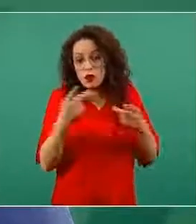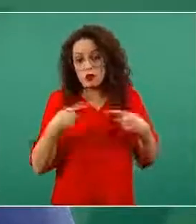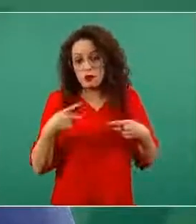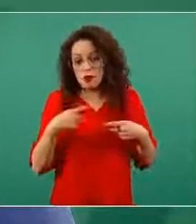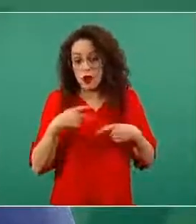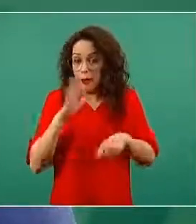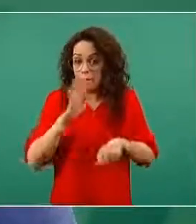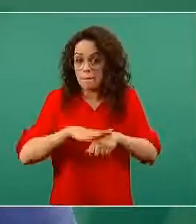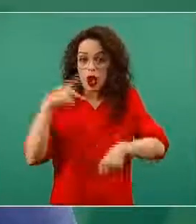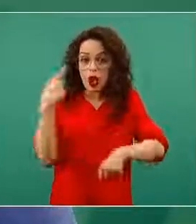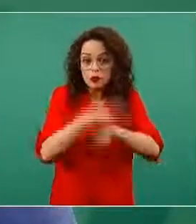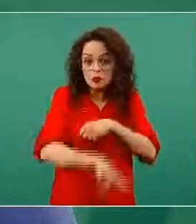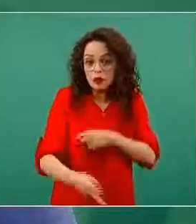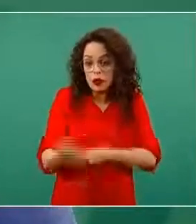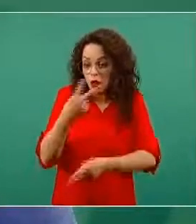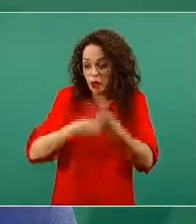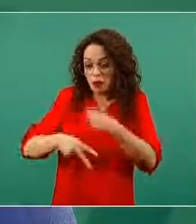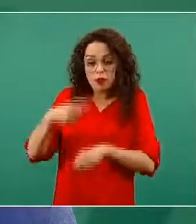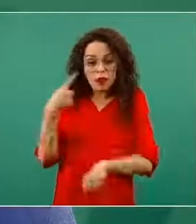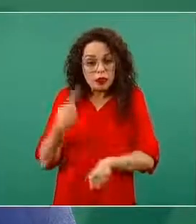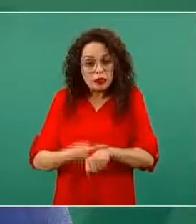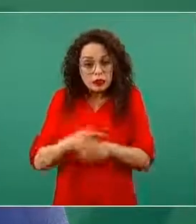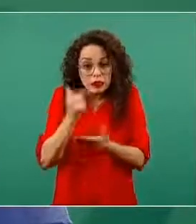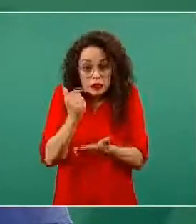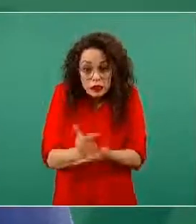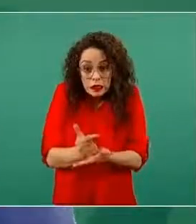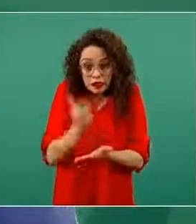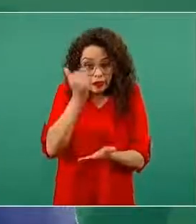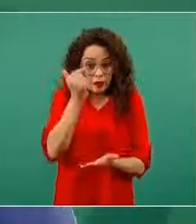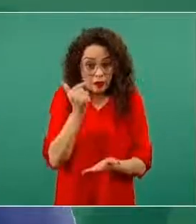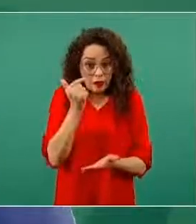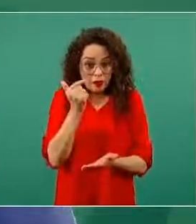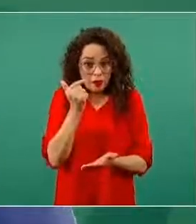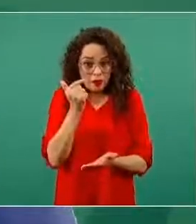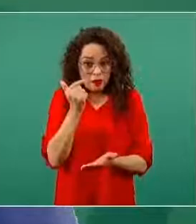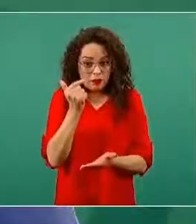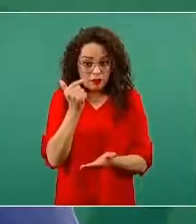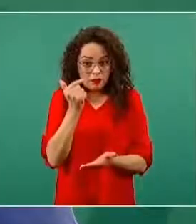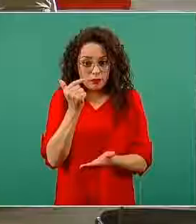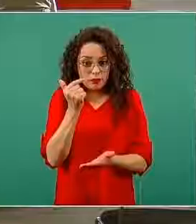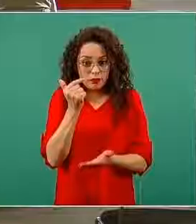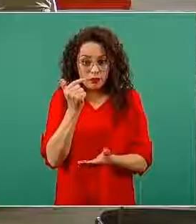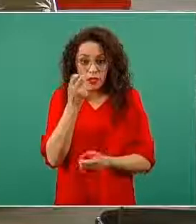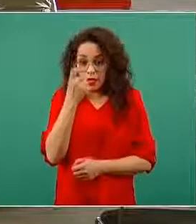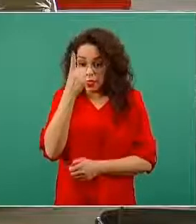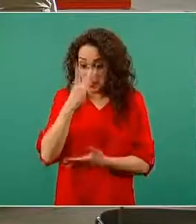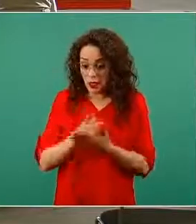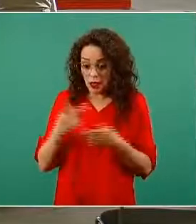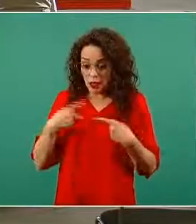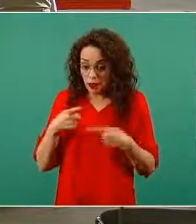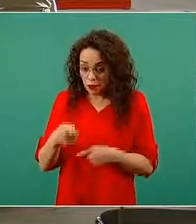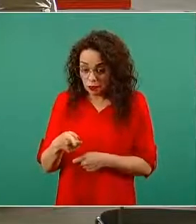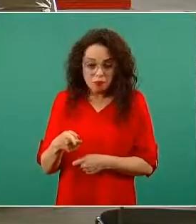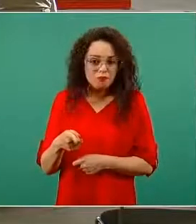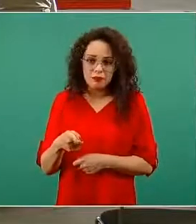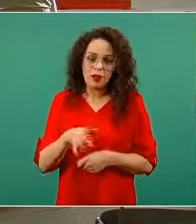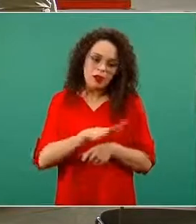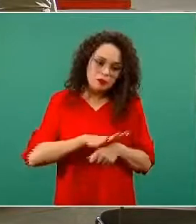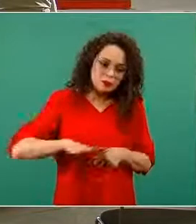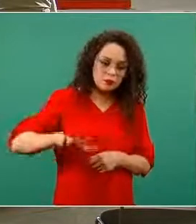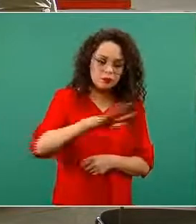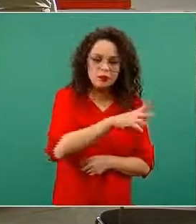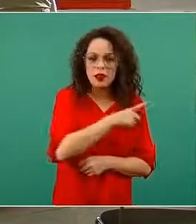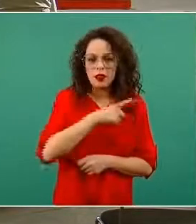de desarrollar enfermedades graves depende no solamente de esa persona, pero del resto de nosotros.